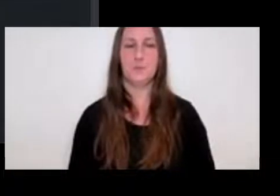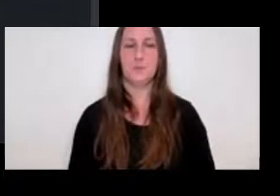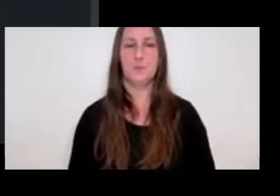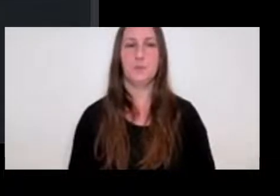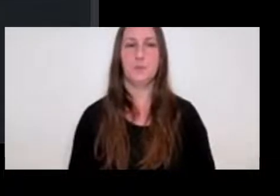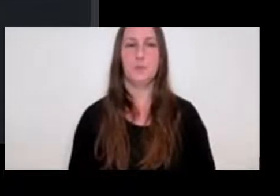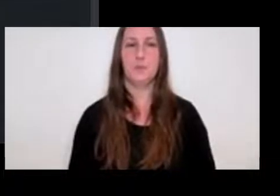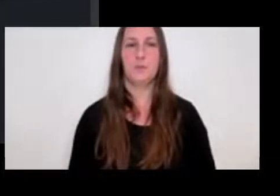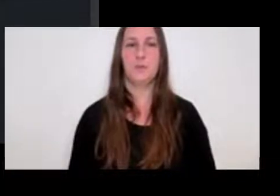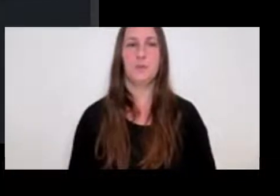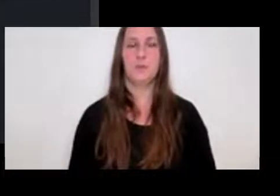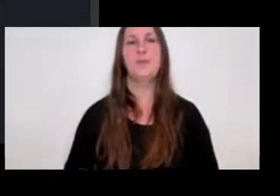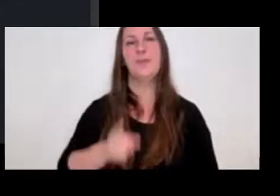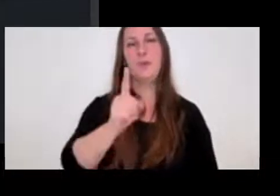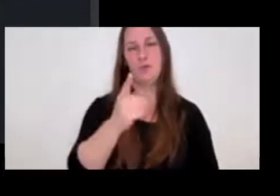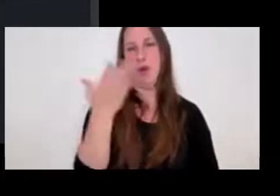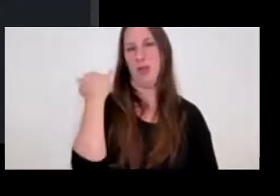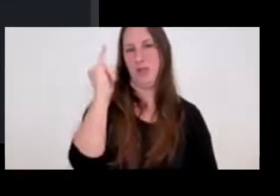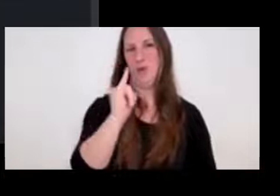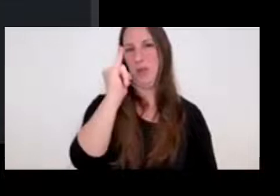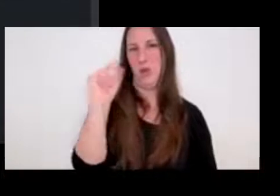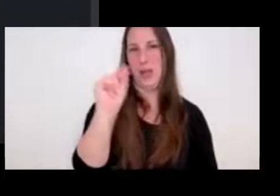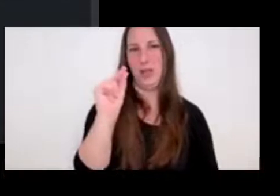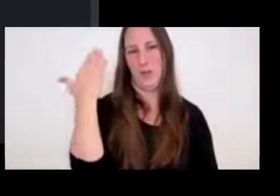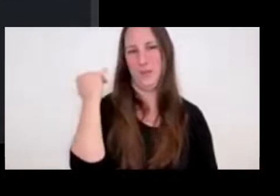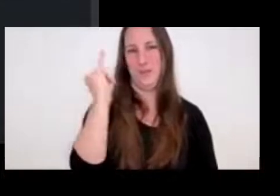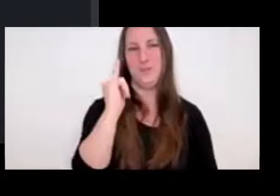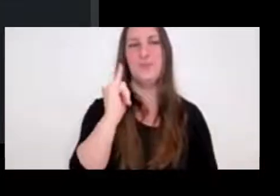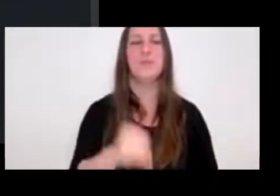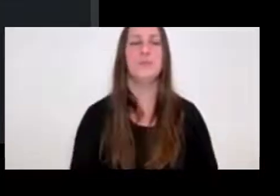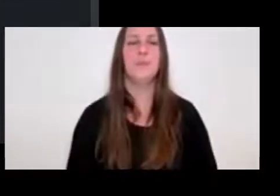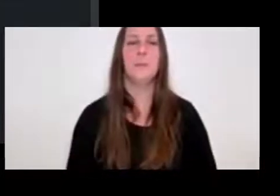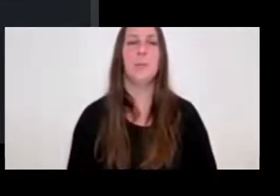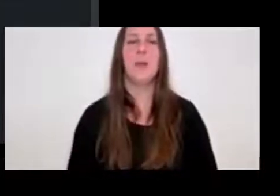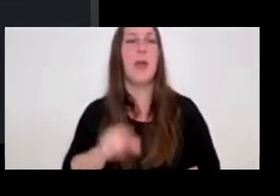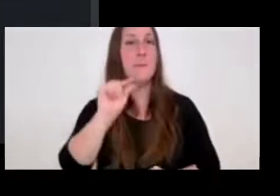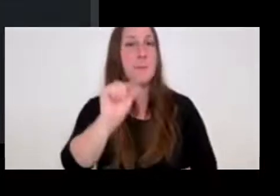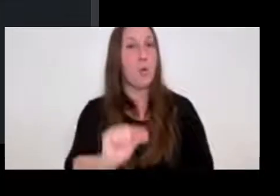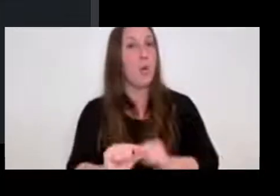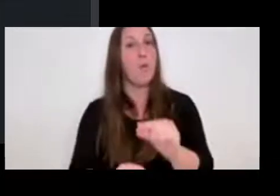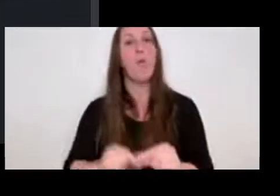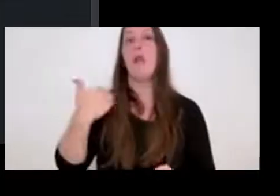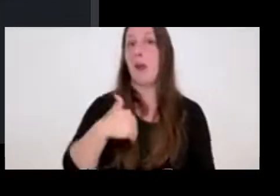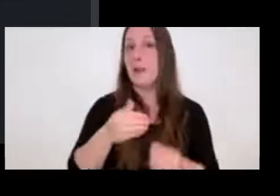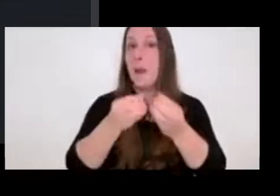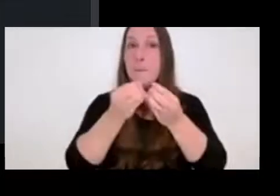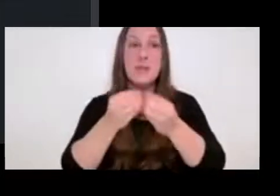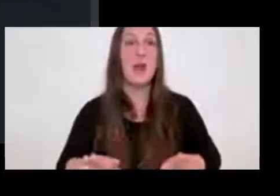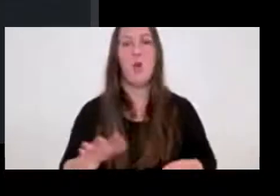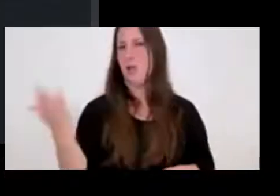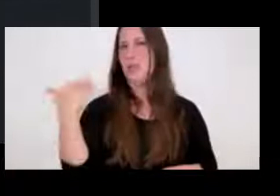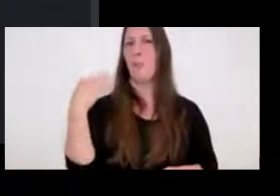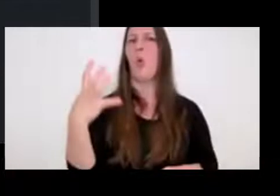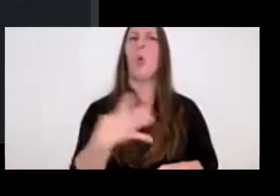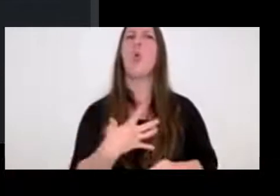Esto es lo que yo les comentaba hace un rato a ustedes, que acá están dando los primeros pasos. Yo acabo de dar un curso de posgrado